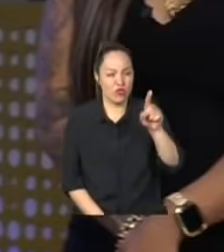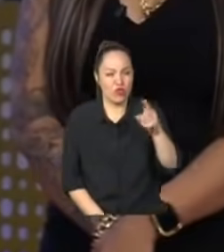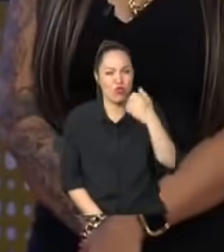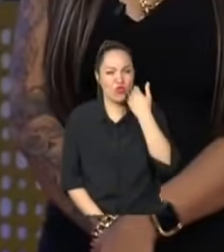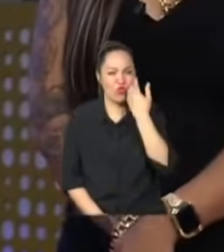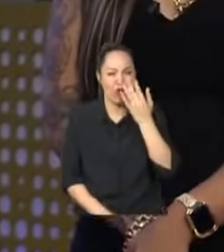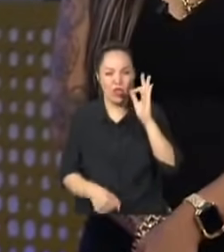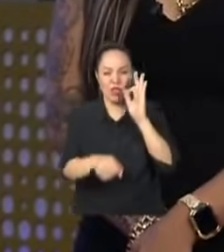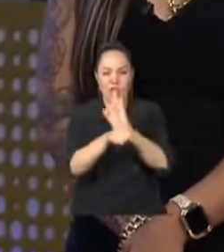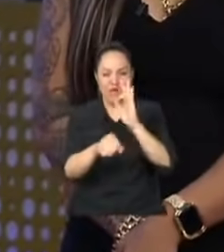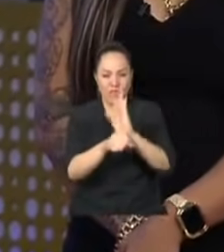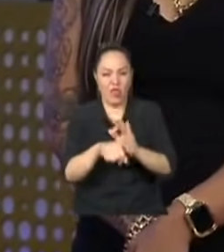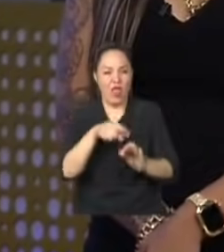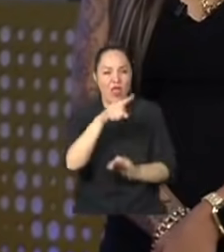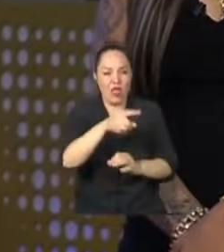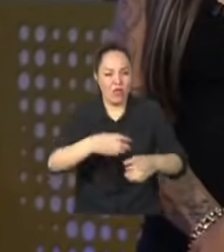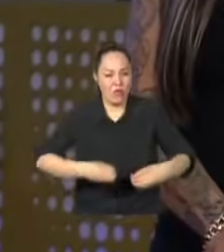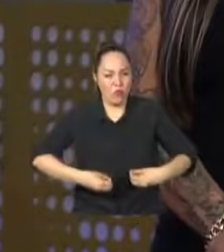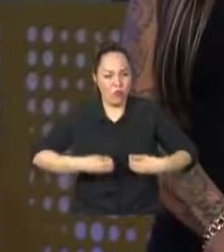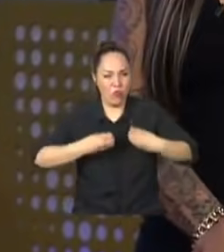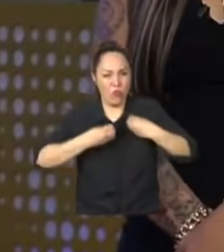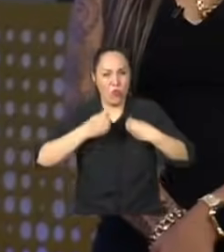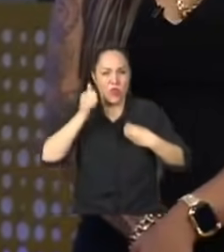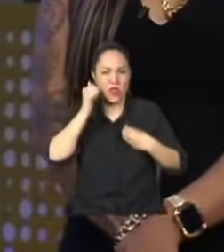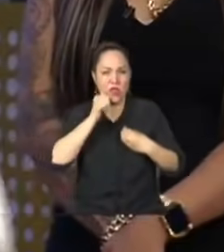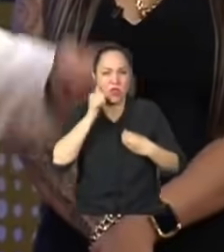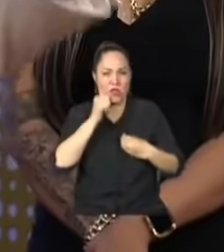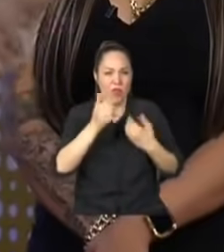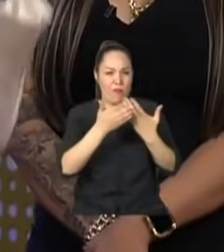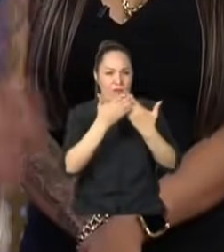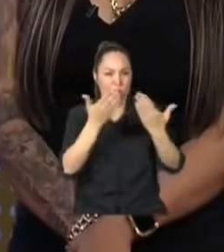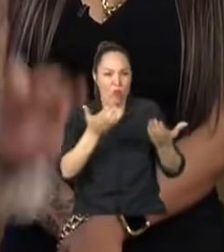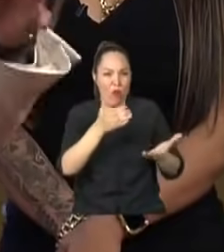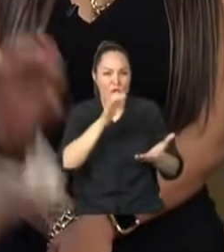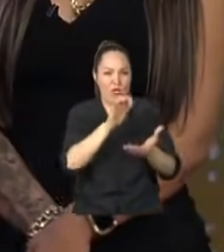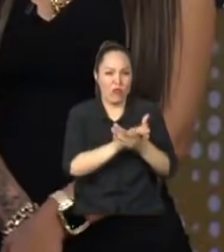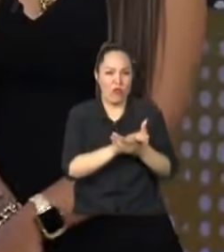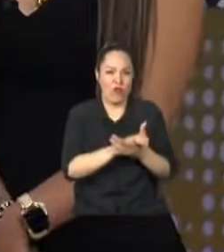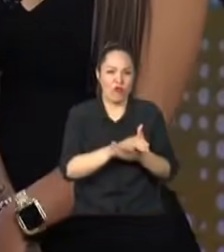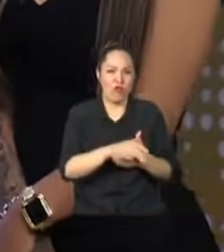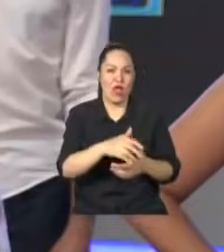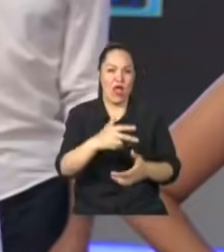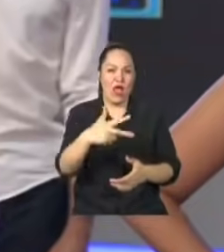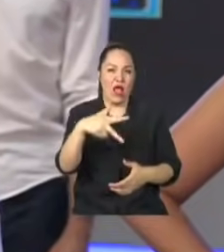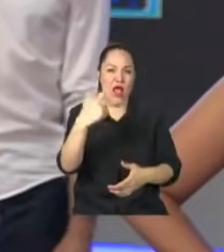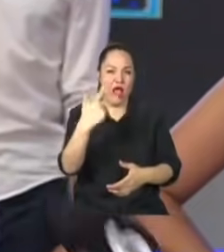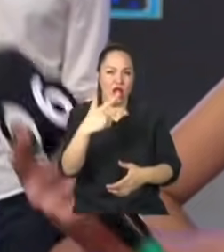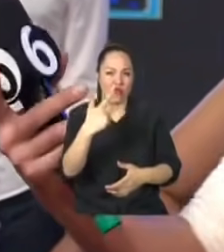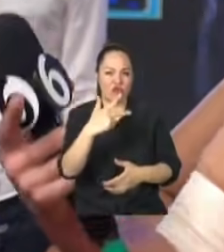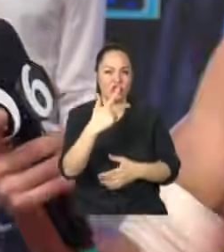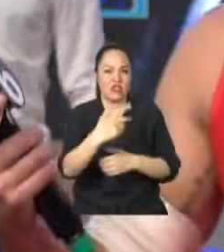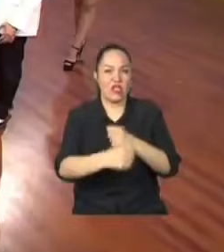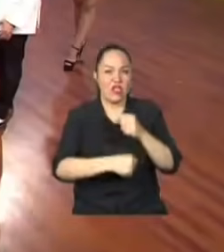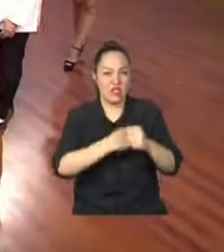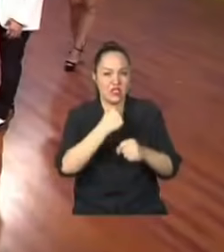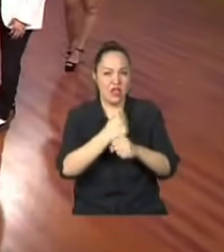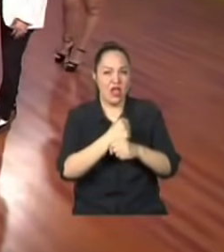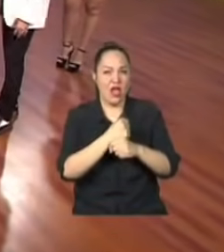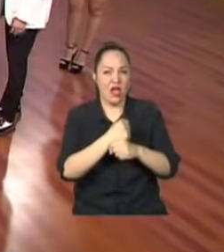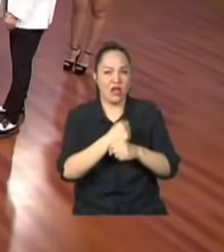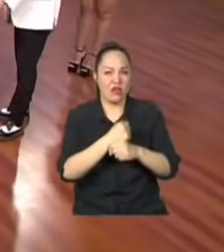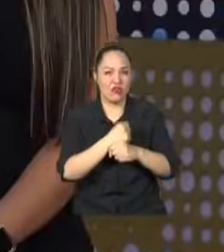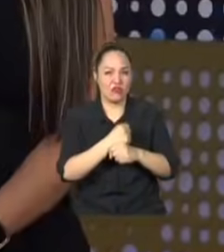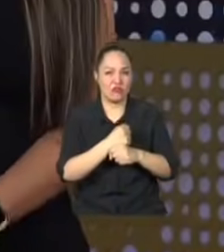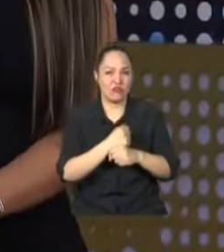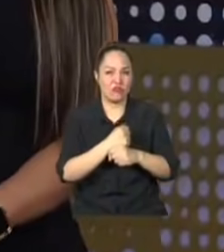pasa en tu vida porque tú agarraste a tu ahora esposa a los 13 años, abusivo. No, no,